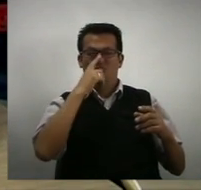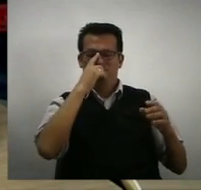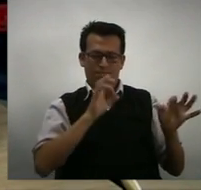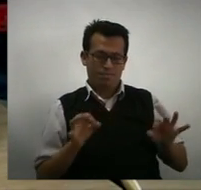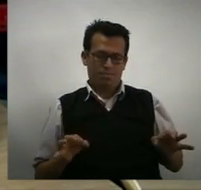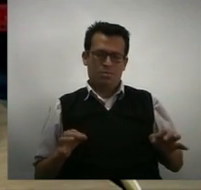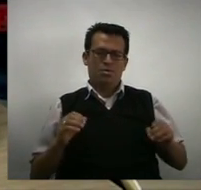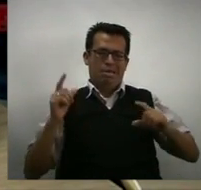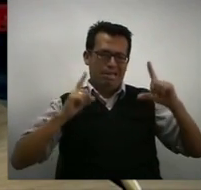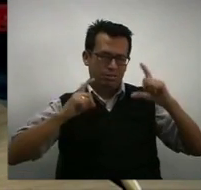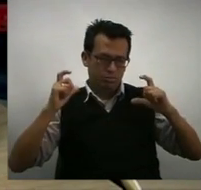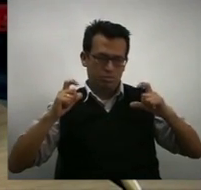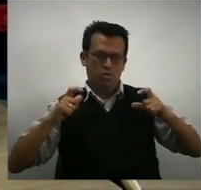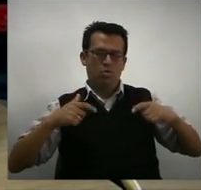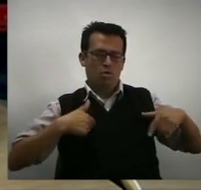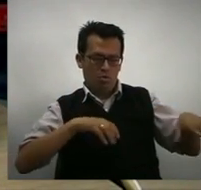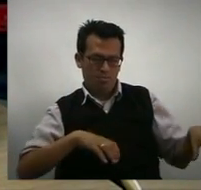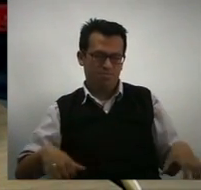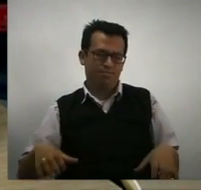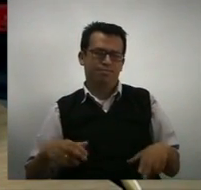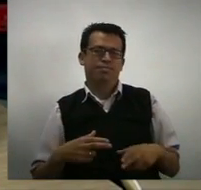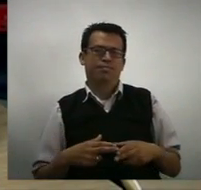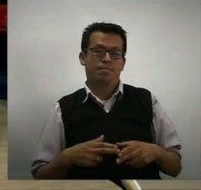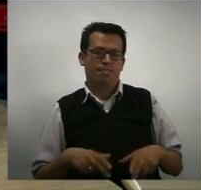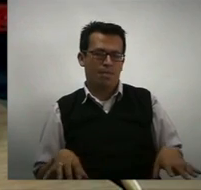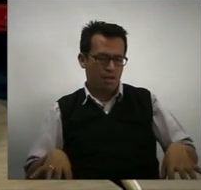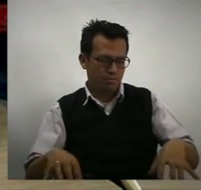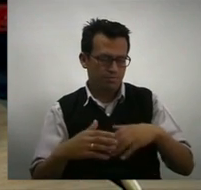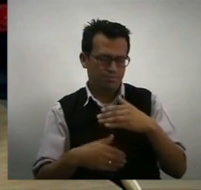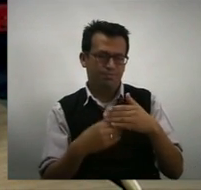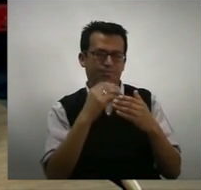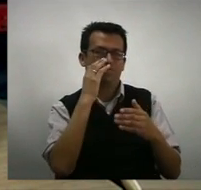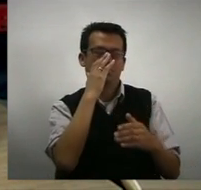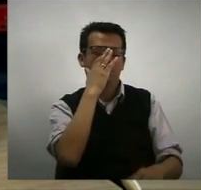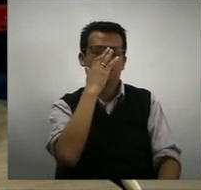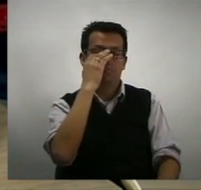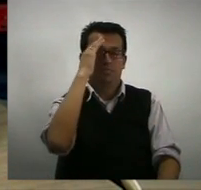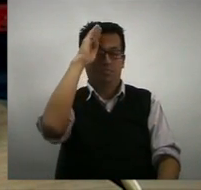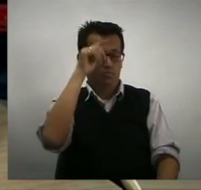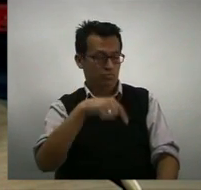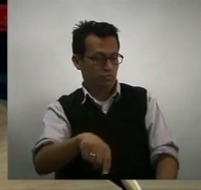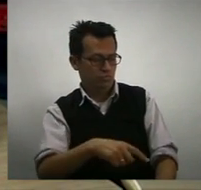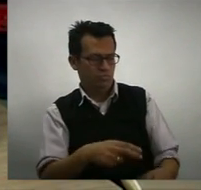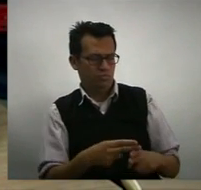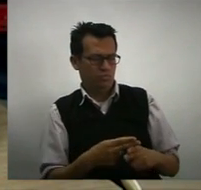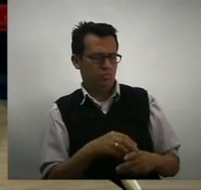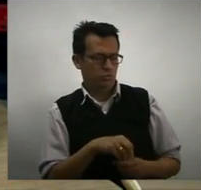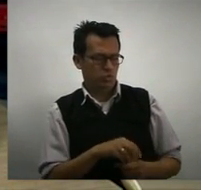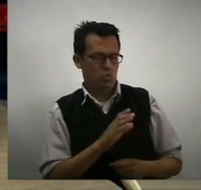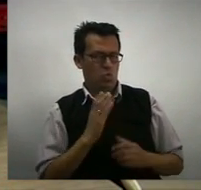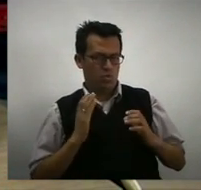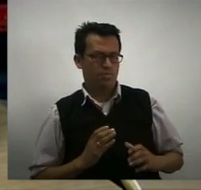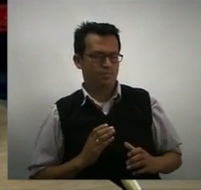los comportamientos, las conductas, las actitudes a una red de observación continua que incrementan económicamente las fuerzas del